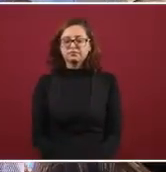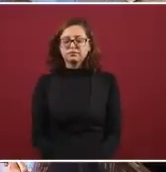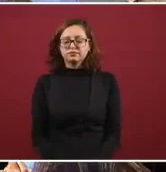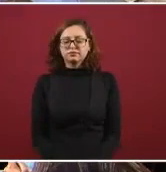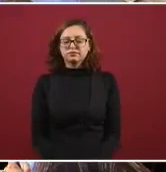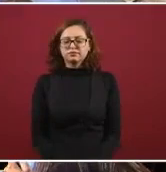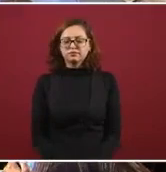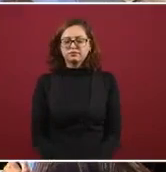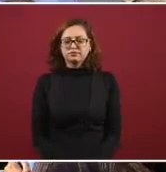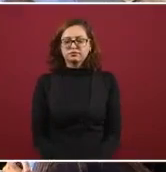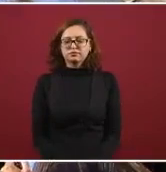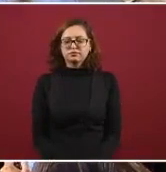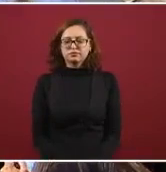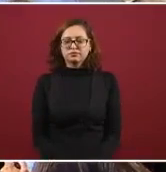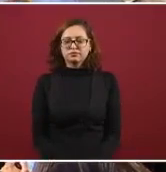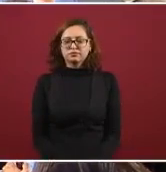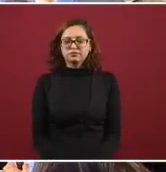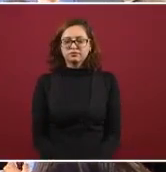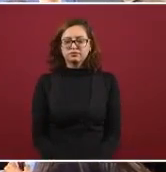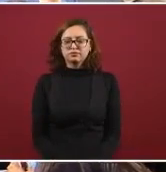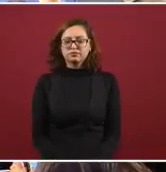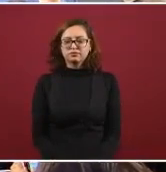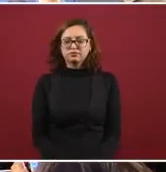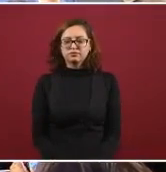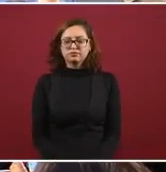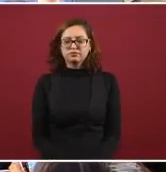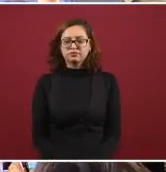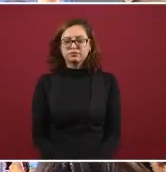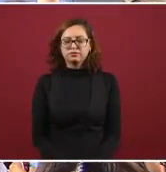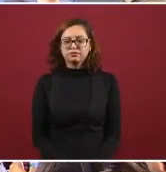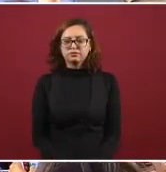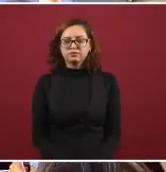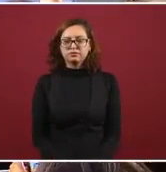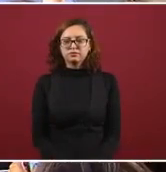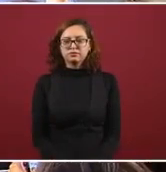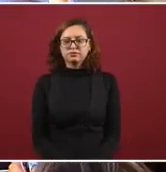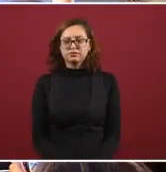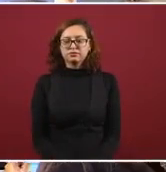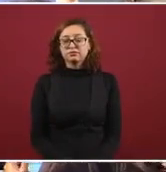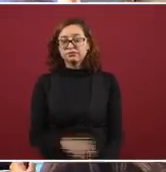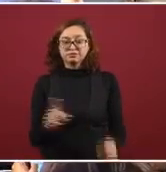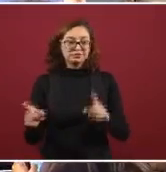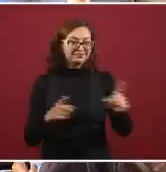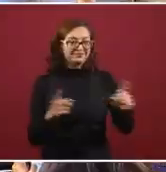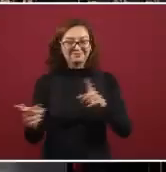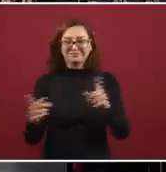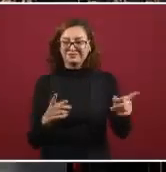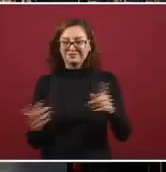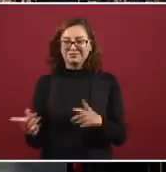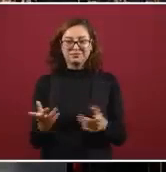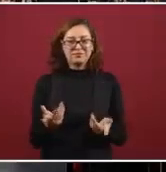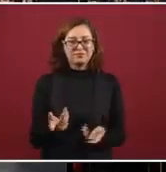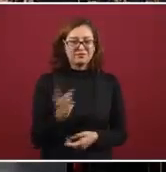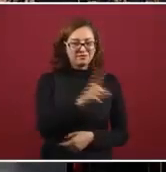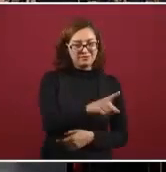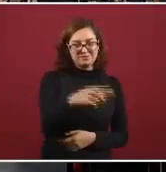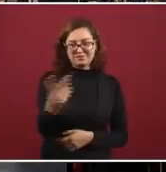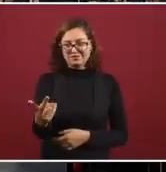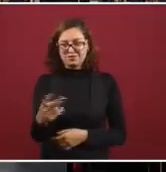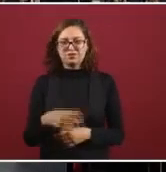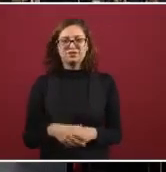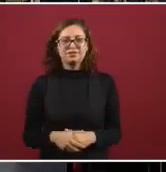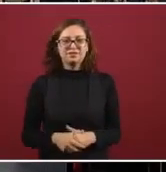Bueno, aquí está. Ella y ustedes dos. Y ahí. Muchas